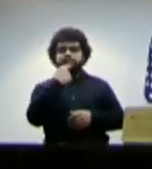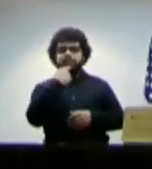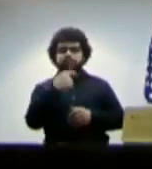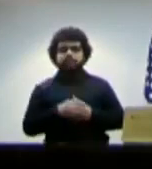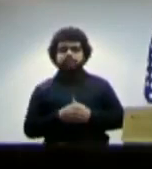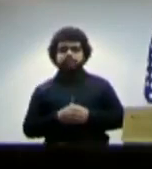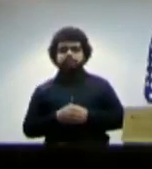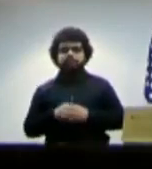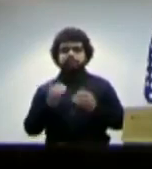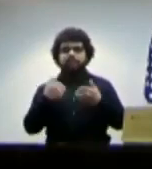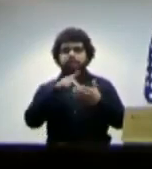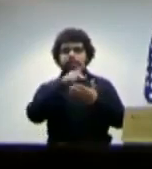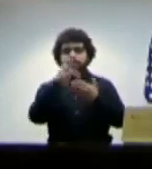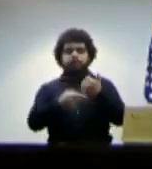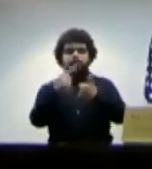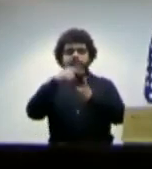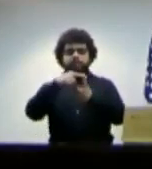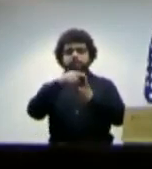los programas